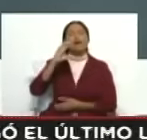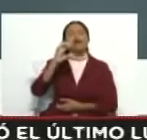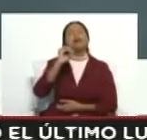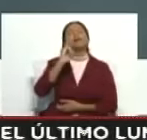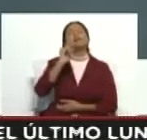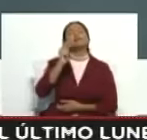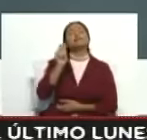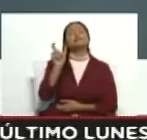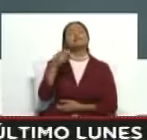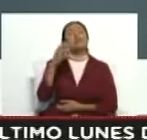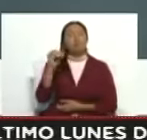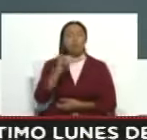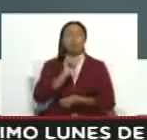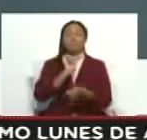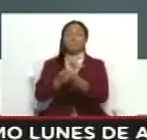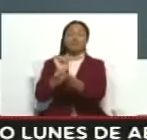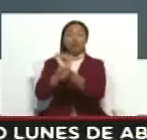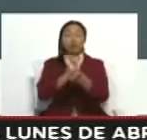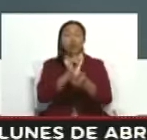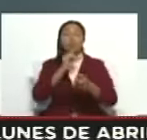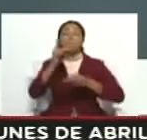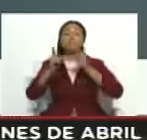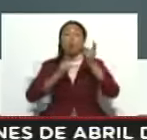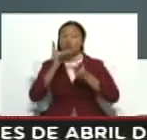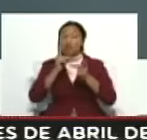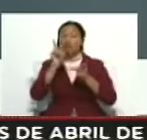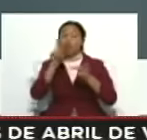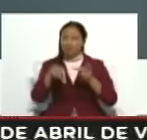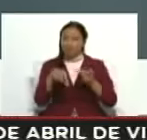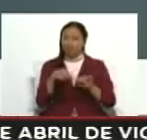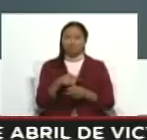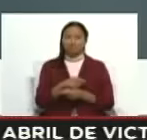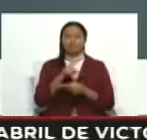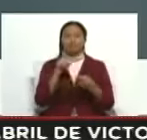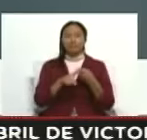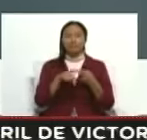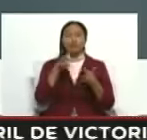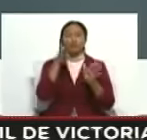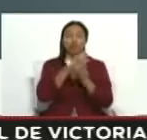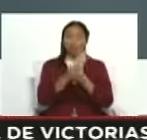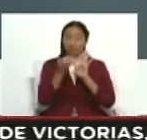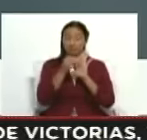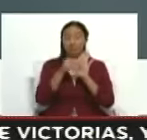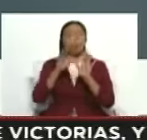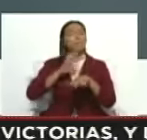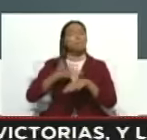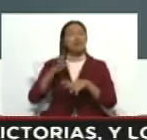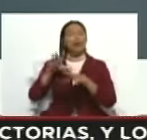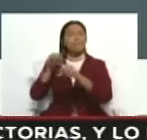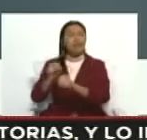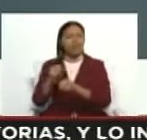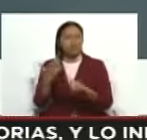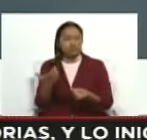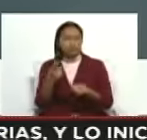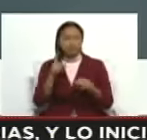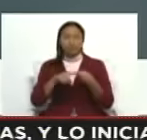comillas, presos políticos, que eran todos los vinculados a acción terrorista, Operación Hedión, acción terrorista,